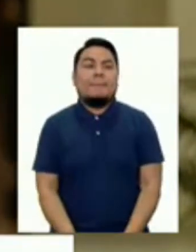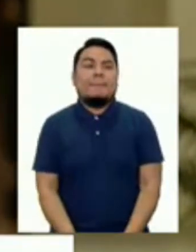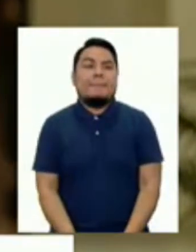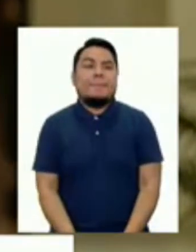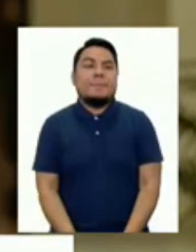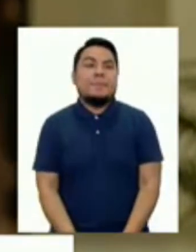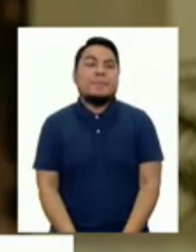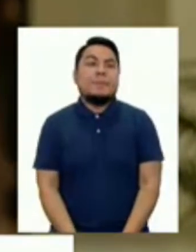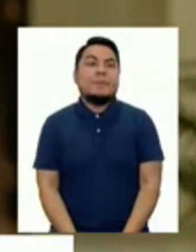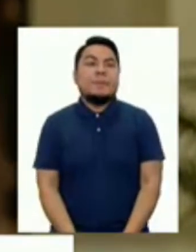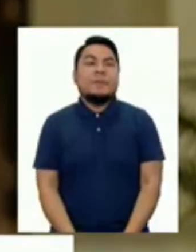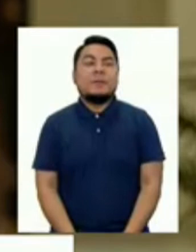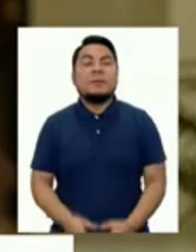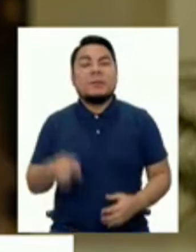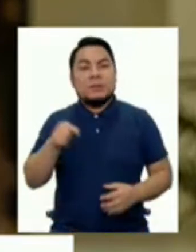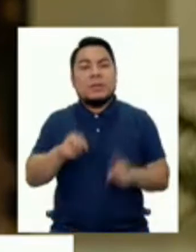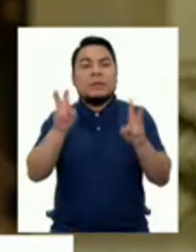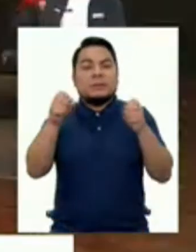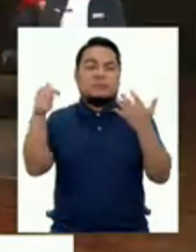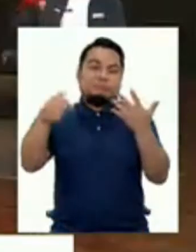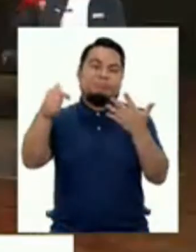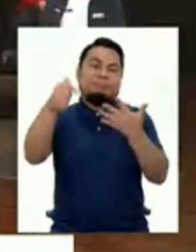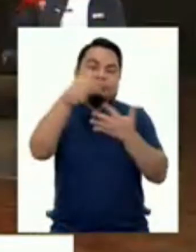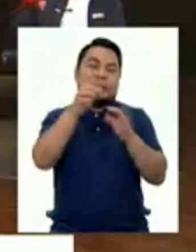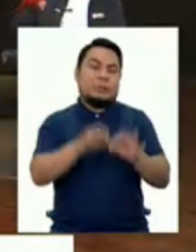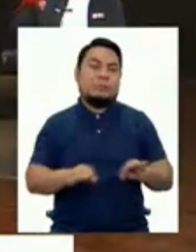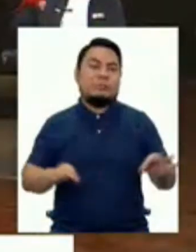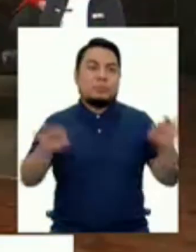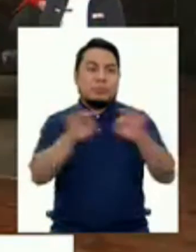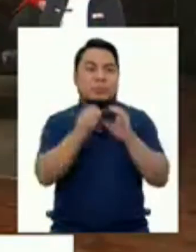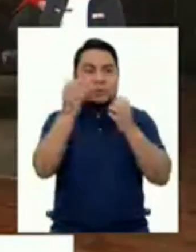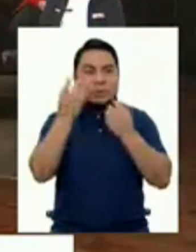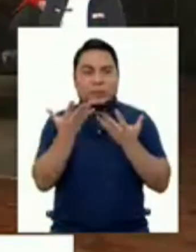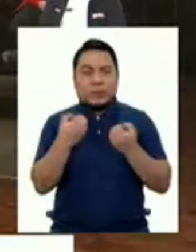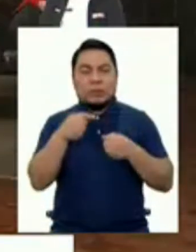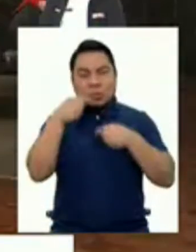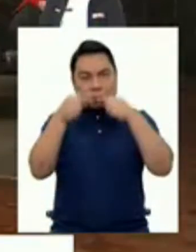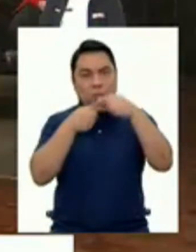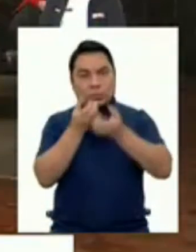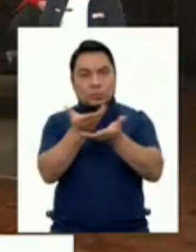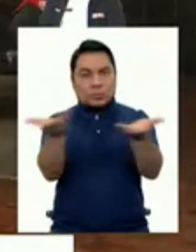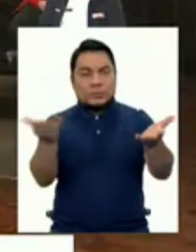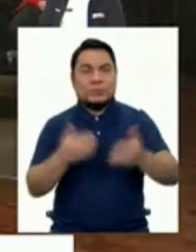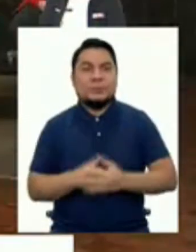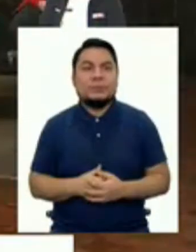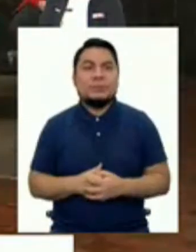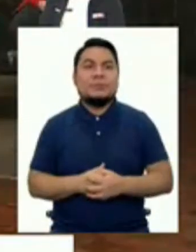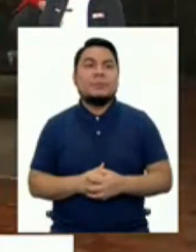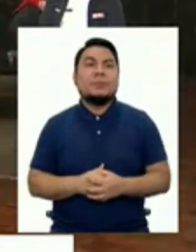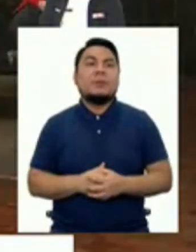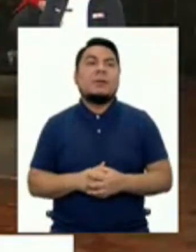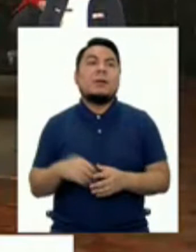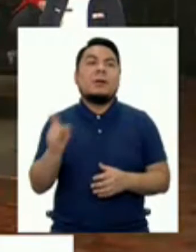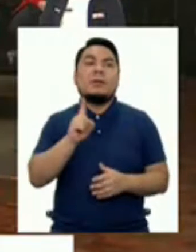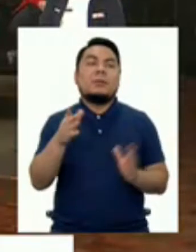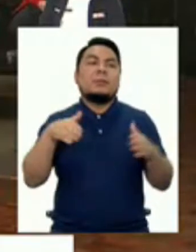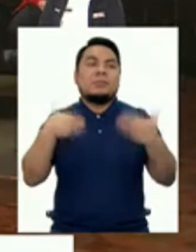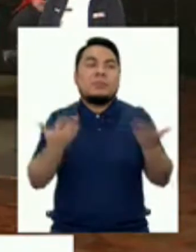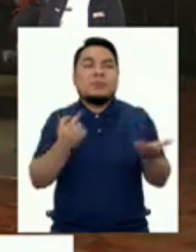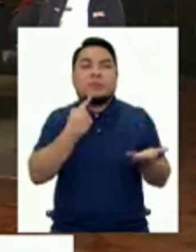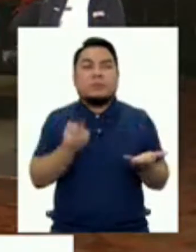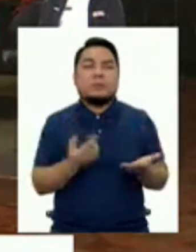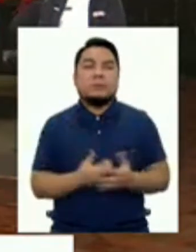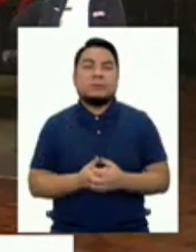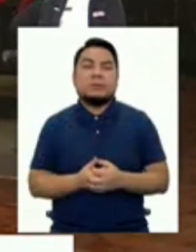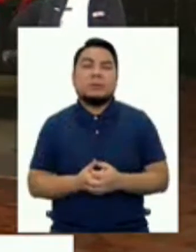Esos son los temas relevantes que queríamos comentar. No podemos dejar muy